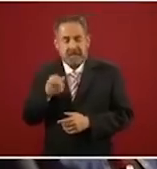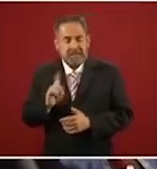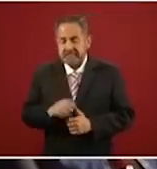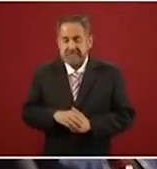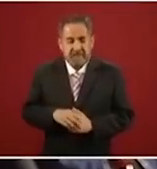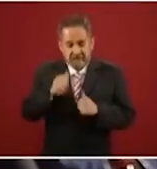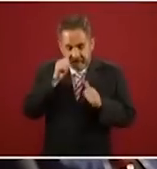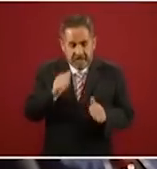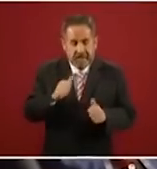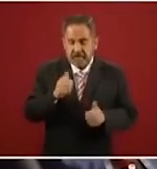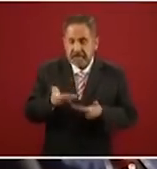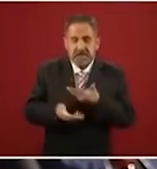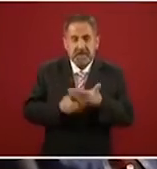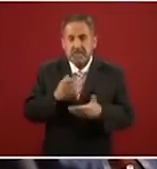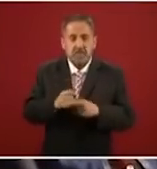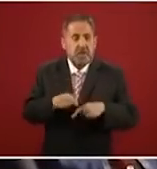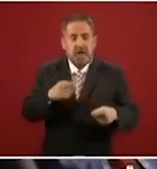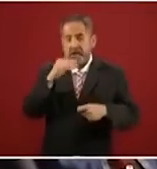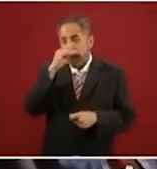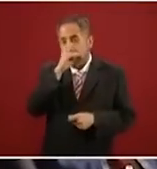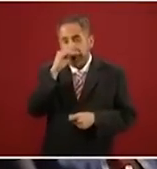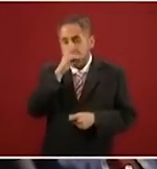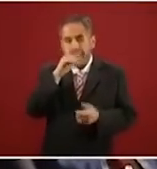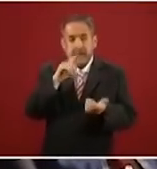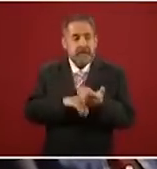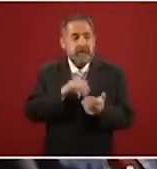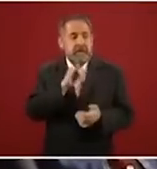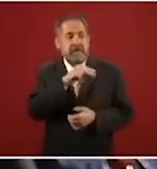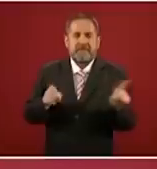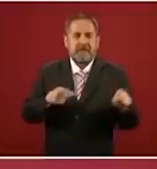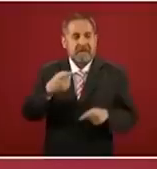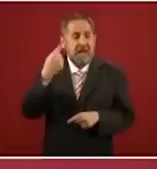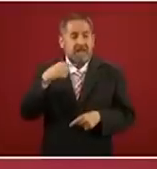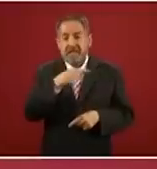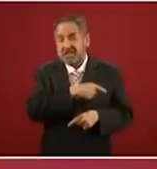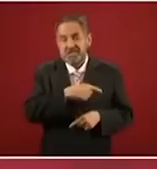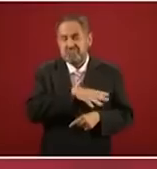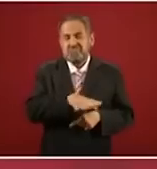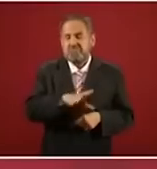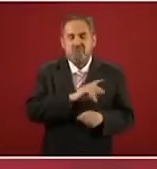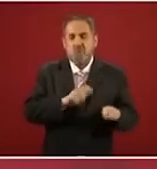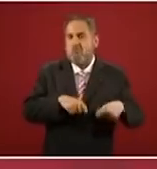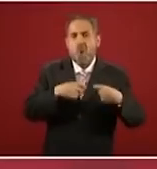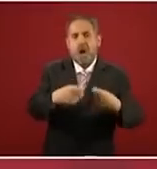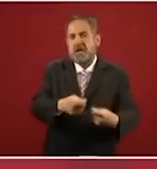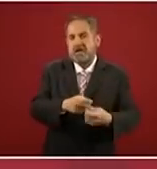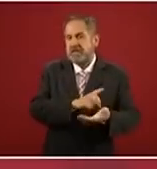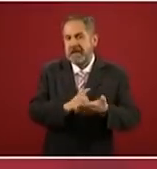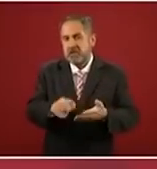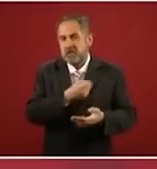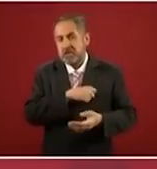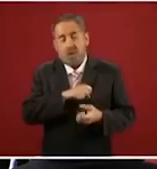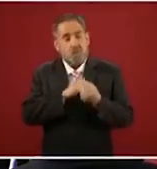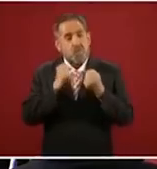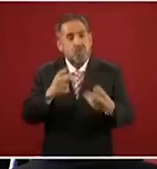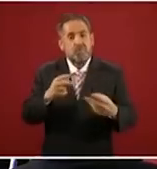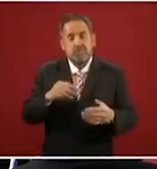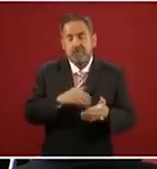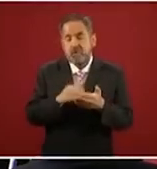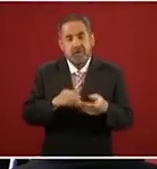servicios gratuitos por parte de él y xavi y entrando derecho a la salud a muchos millones de habitantes del